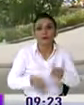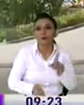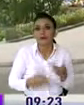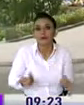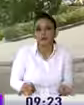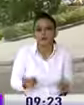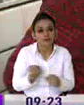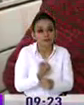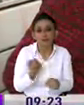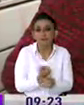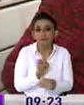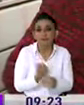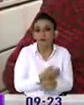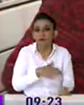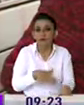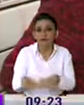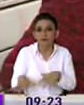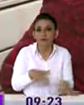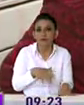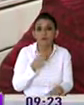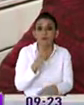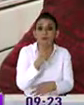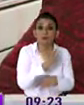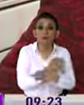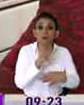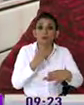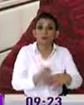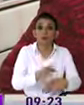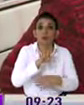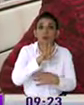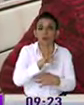sus labores. Me dicen que hay un turno